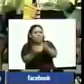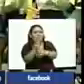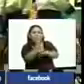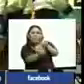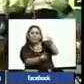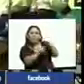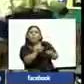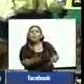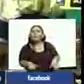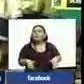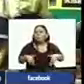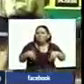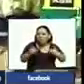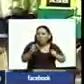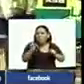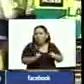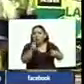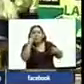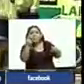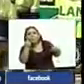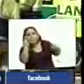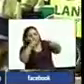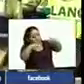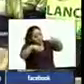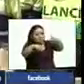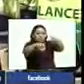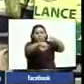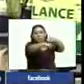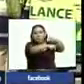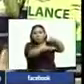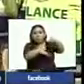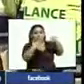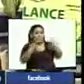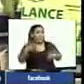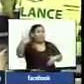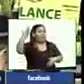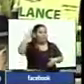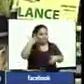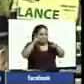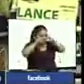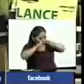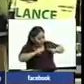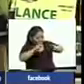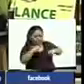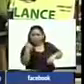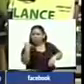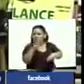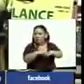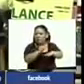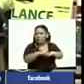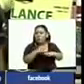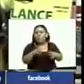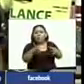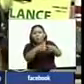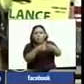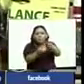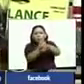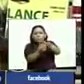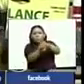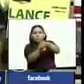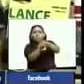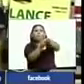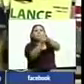preguntas sobre por qué se permitían las visitas turísticas a la isla después de que los científicos advirtieran en fecha reciente un incremento en la actividad